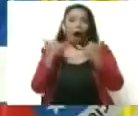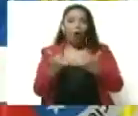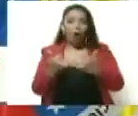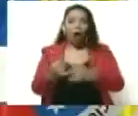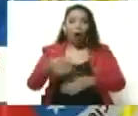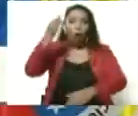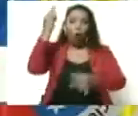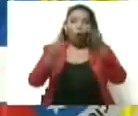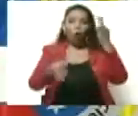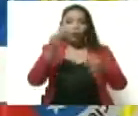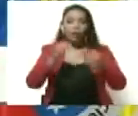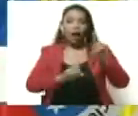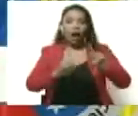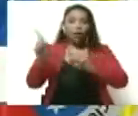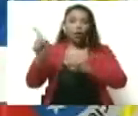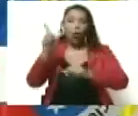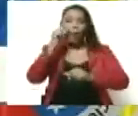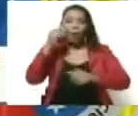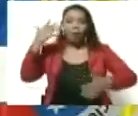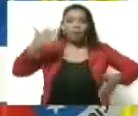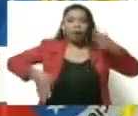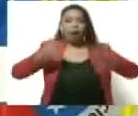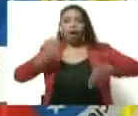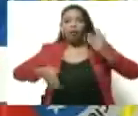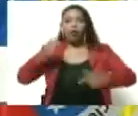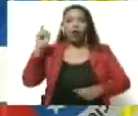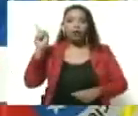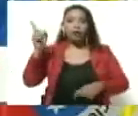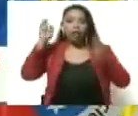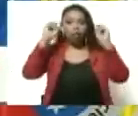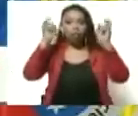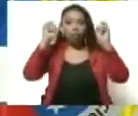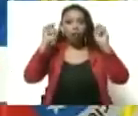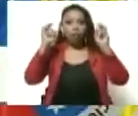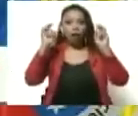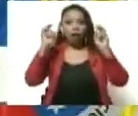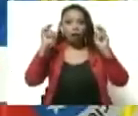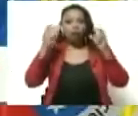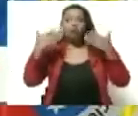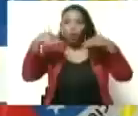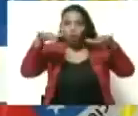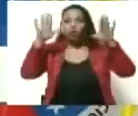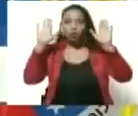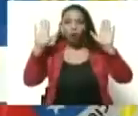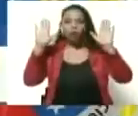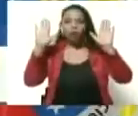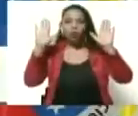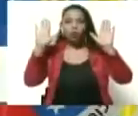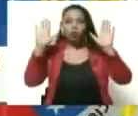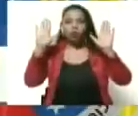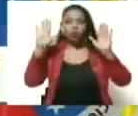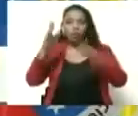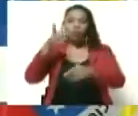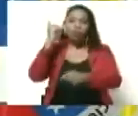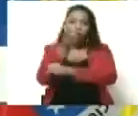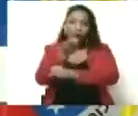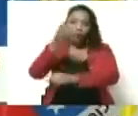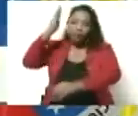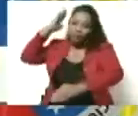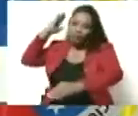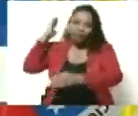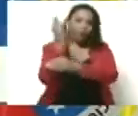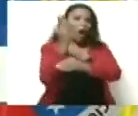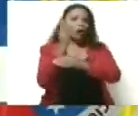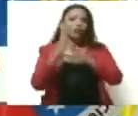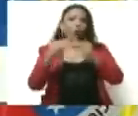justicia a estos sujetos criminales y que, por supuesto, sean castigados con